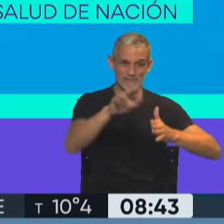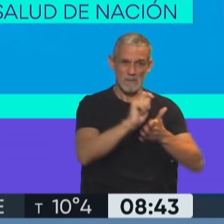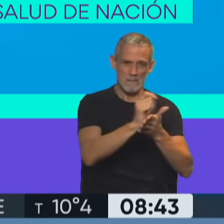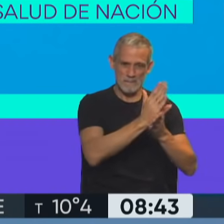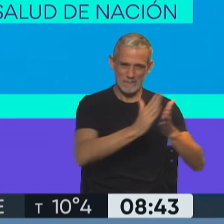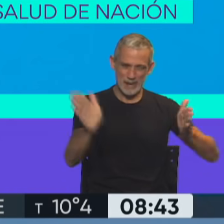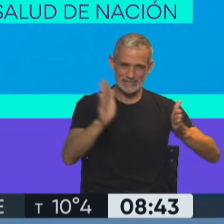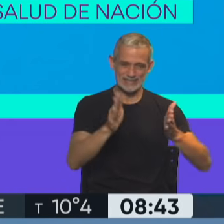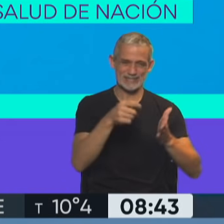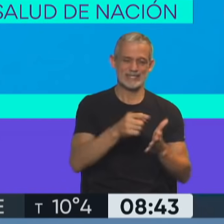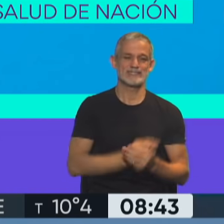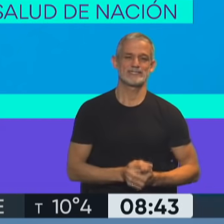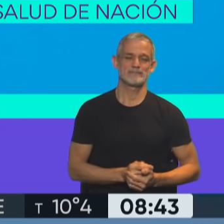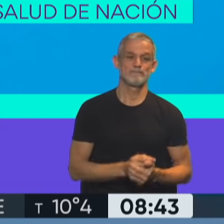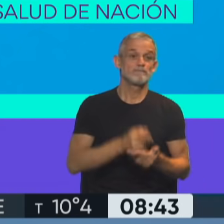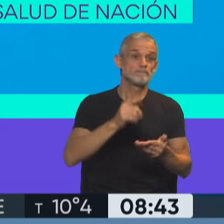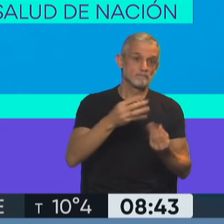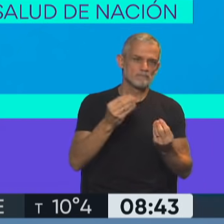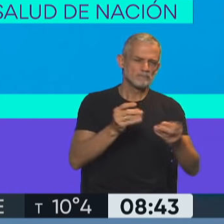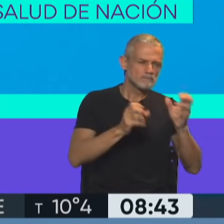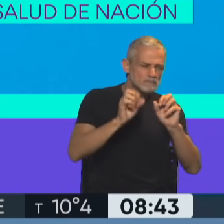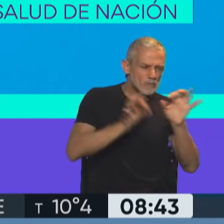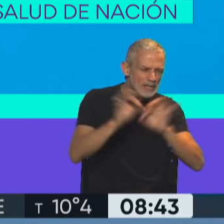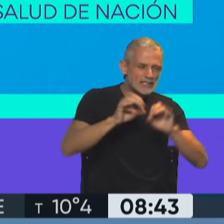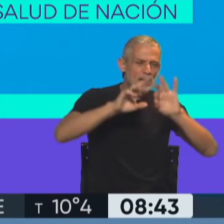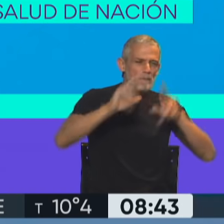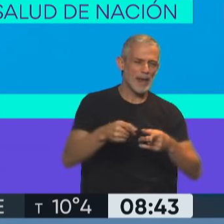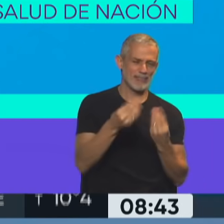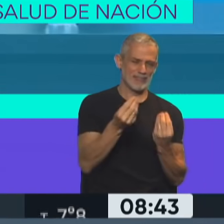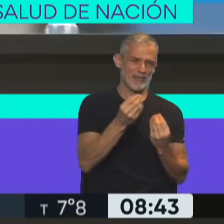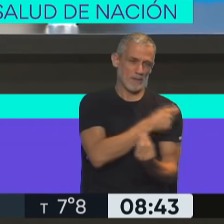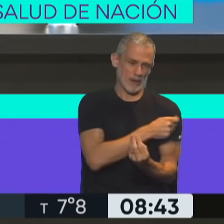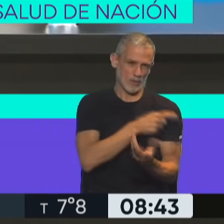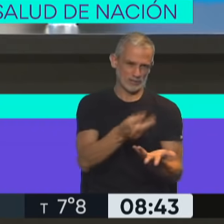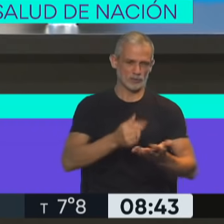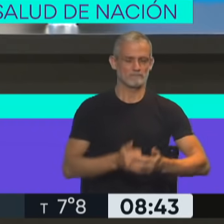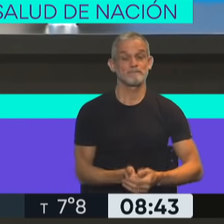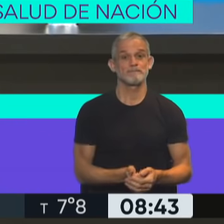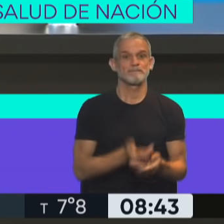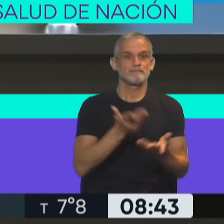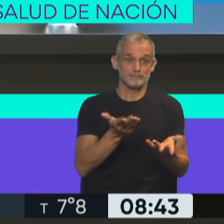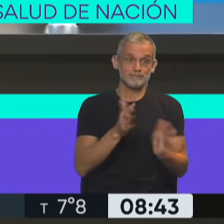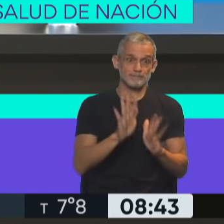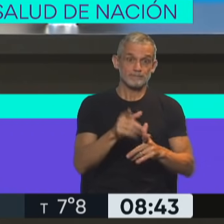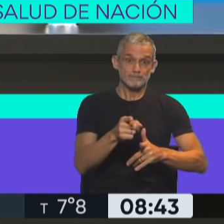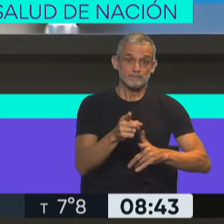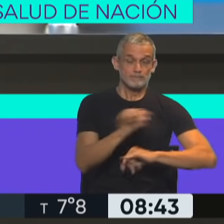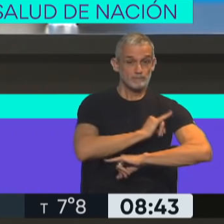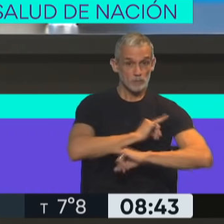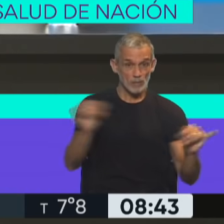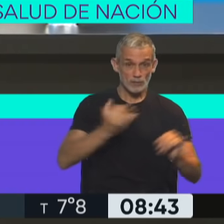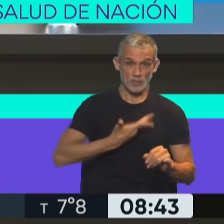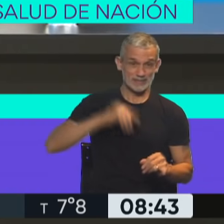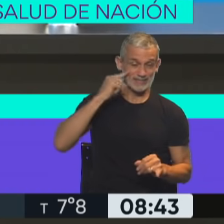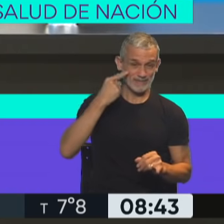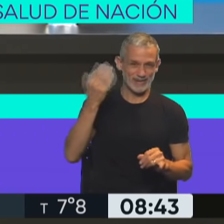meses desde el punto de vista de la estrategia de vacunación. Entonces, en el marco del anuncio que hizo el